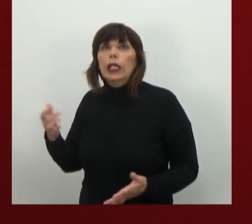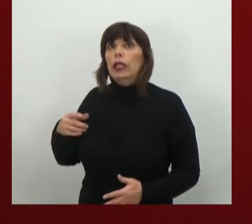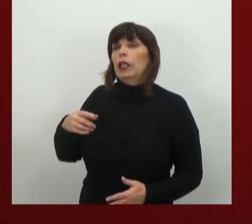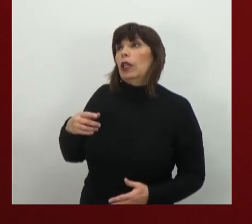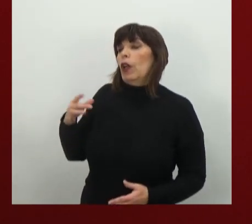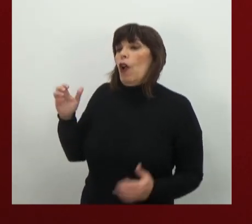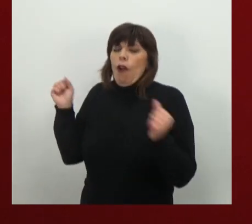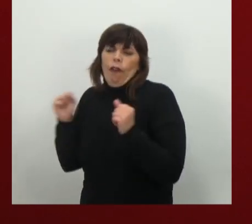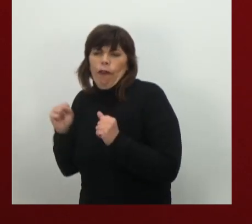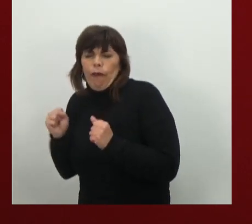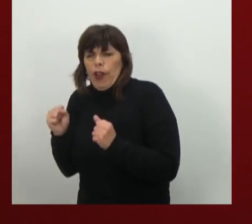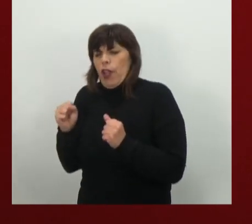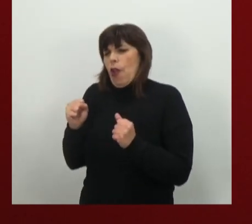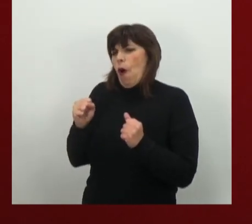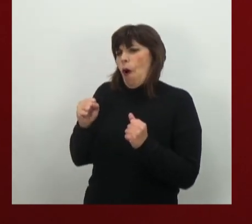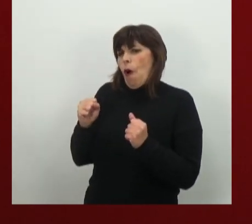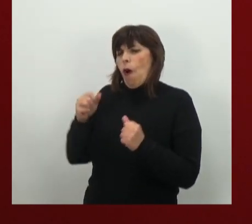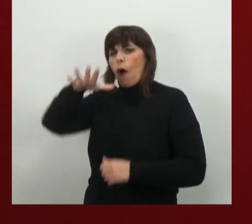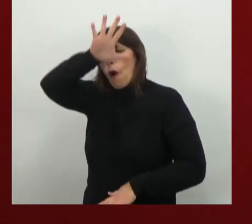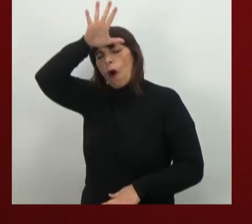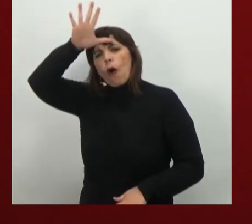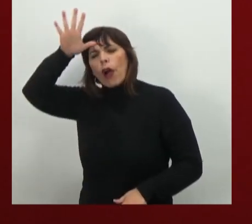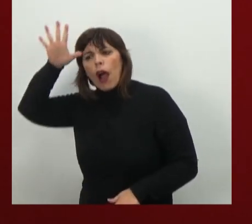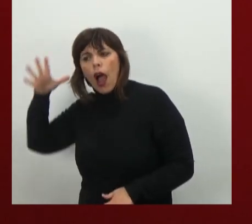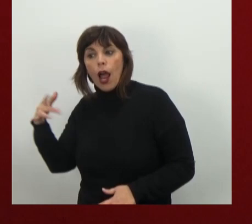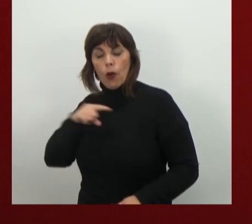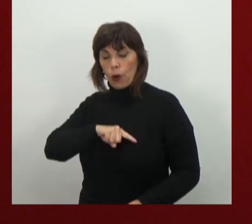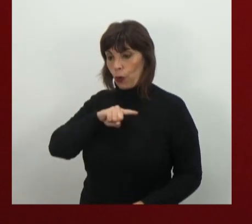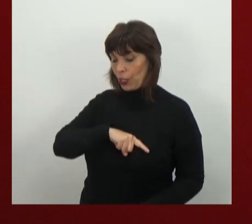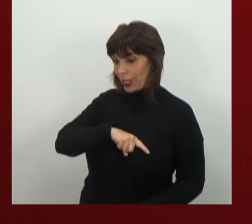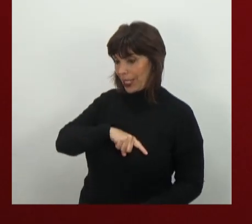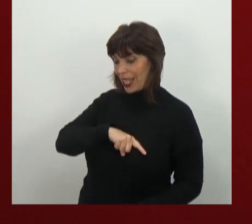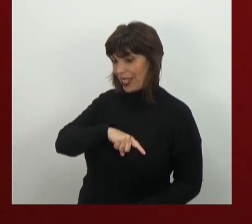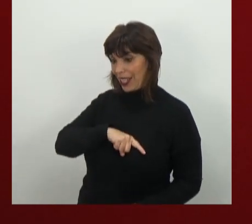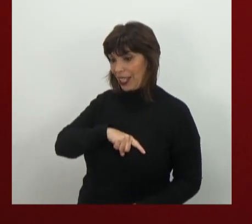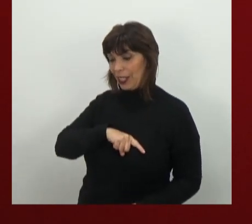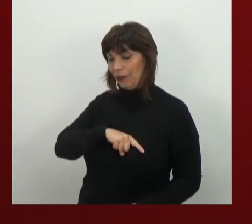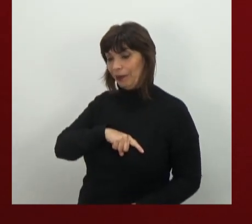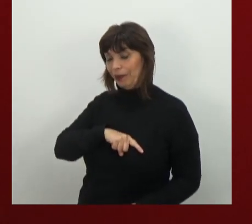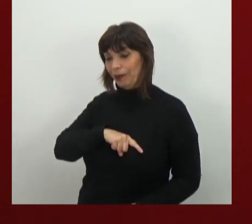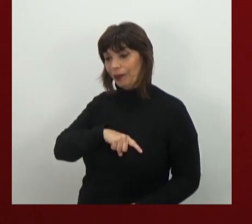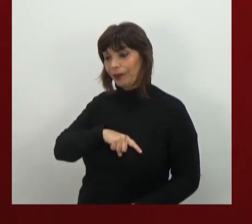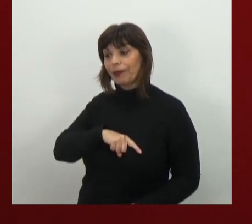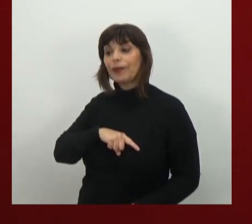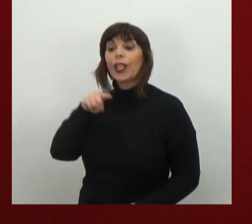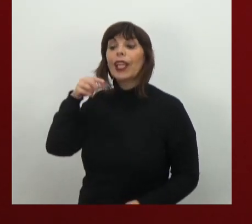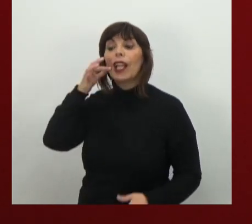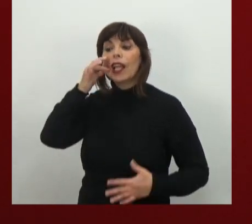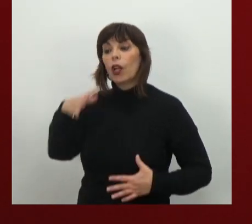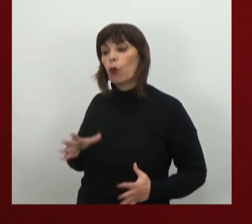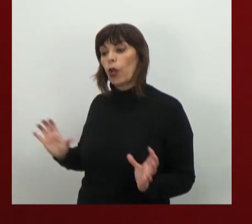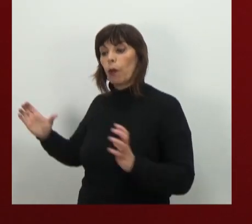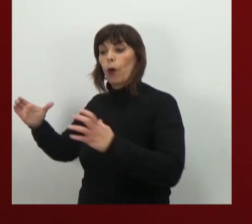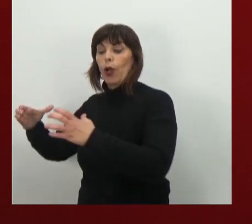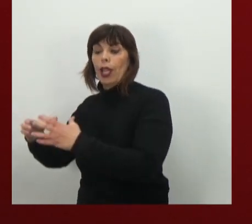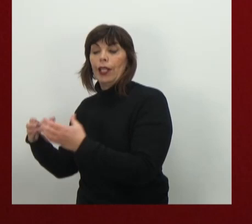la gravitación. El cuerpo te deja comunicar con este mundo, con esta tierra, porque es